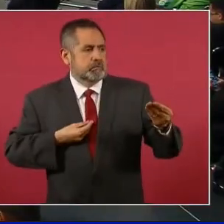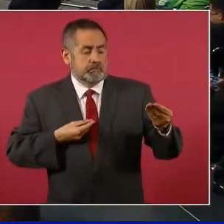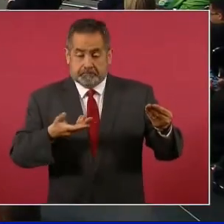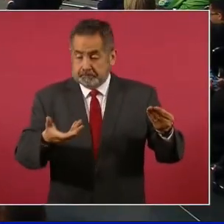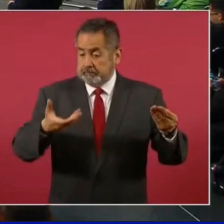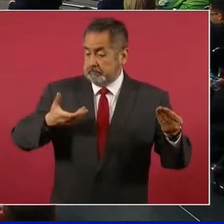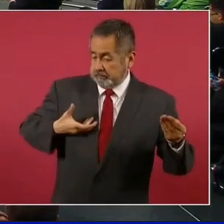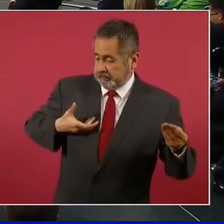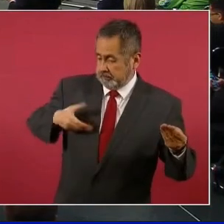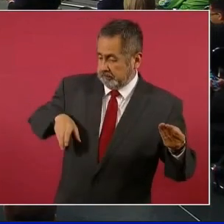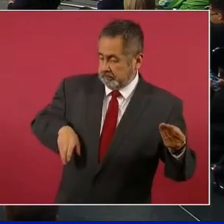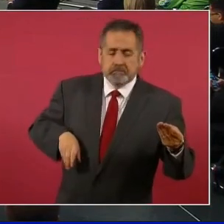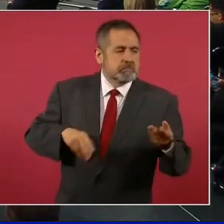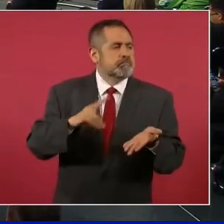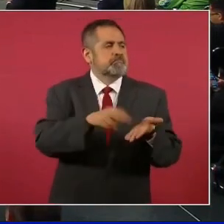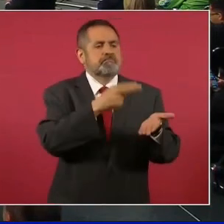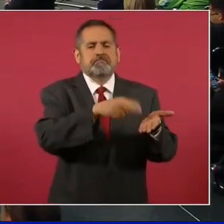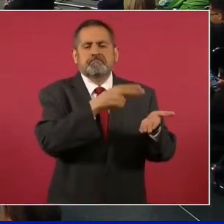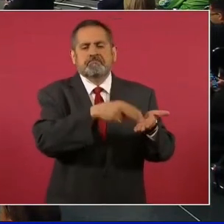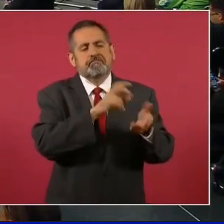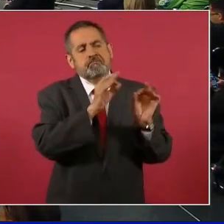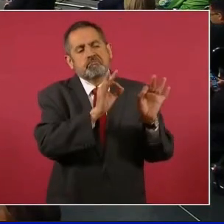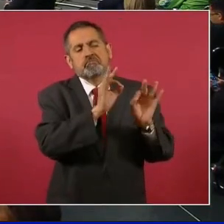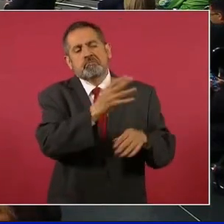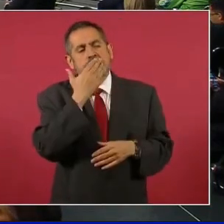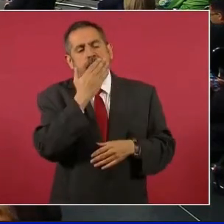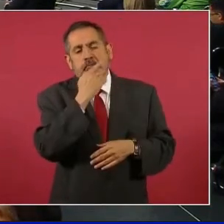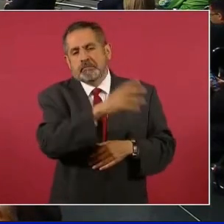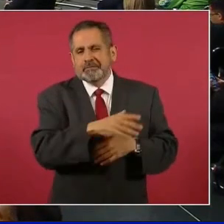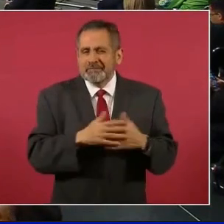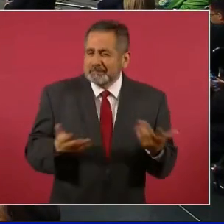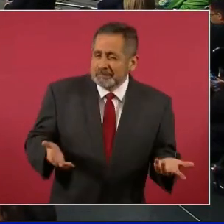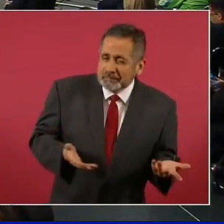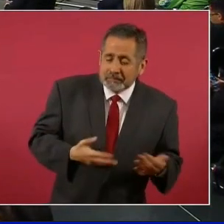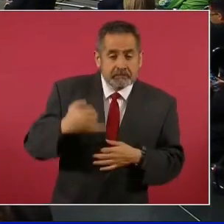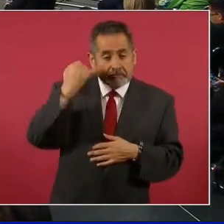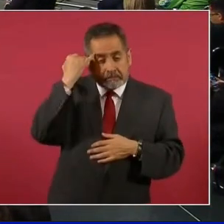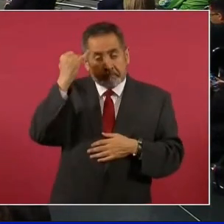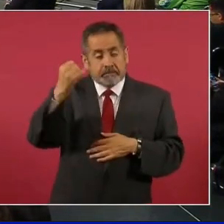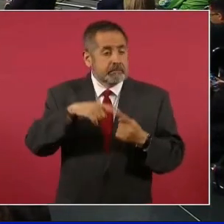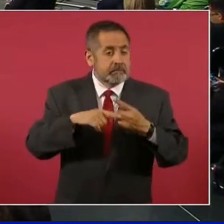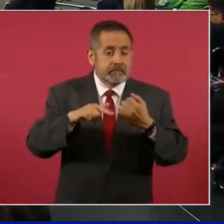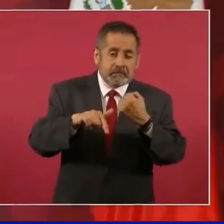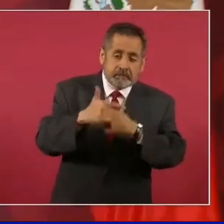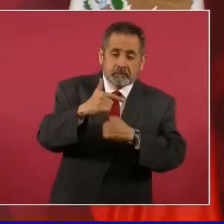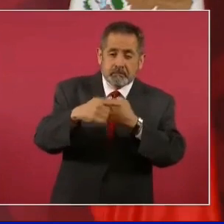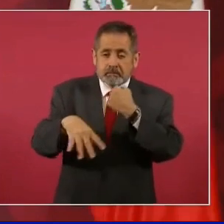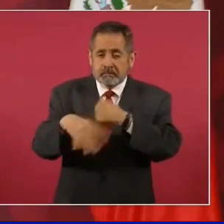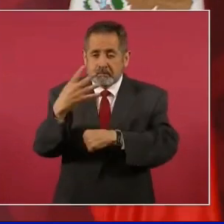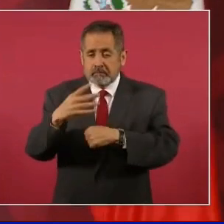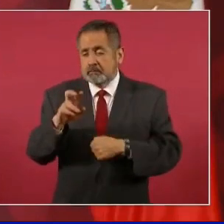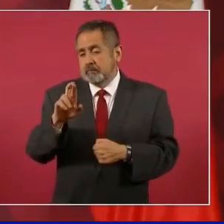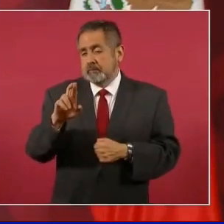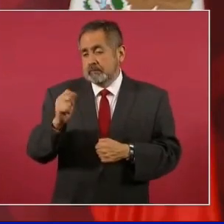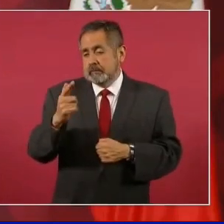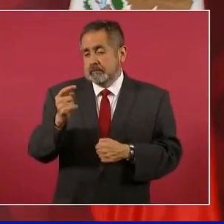Entonces, imagínense, en donde hay 12, 14 regidores